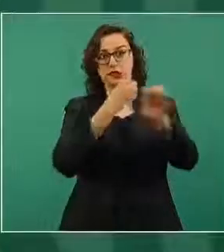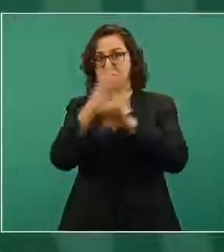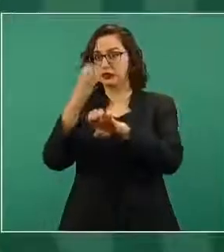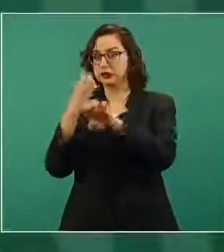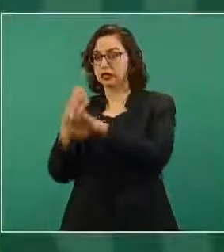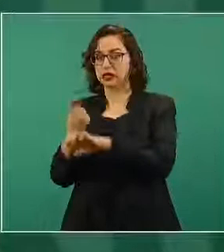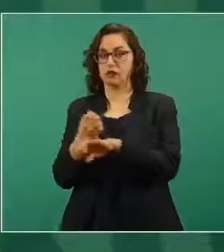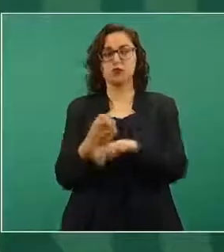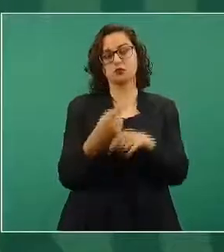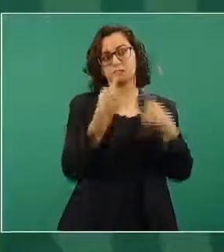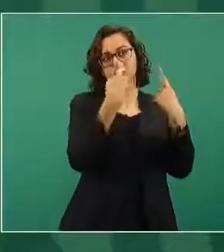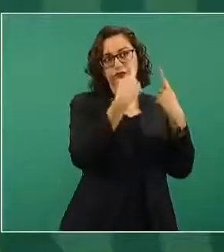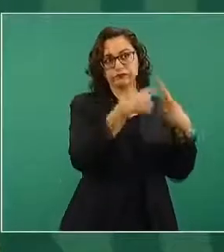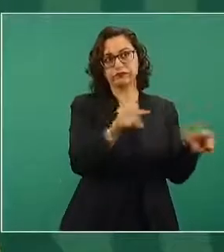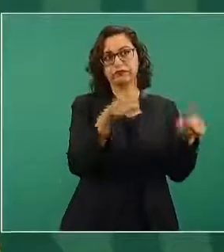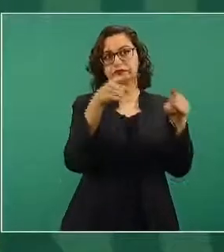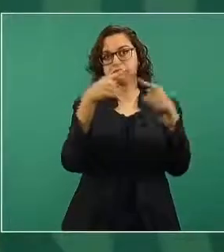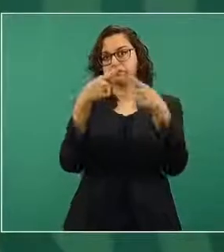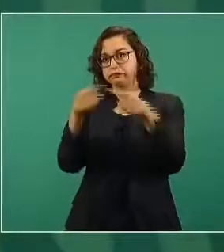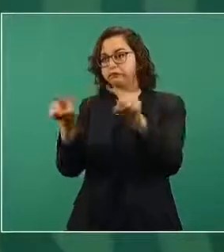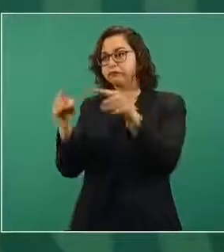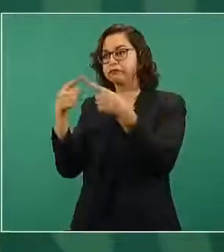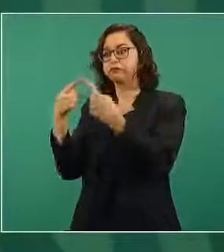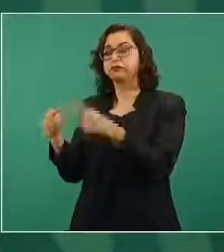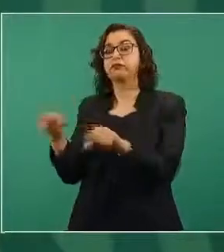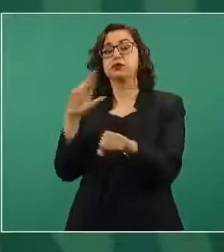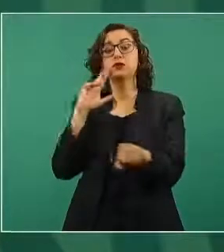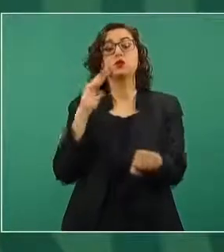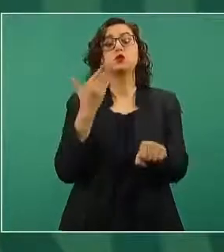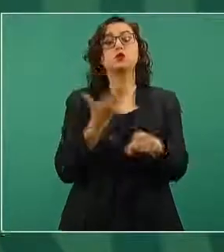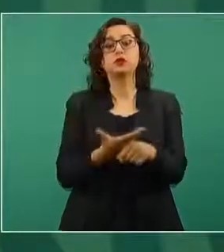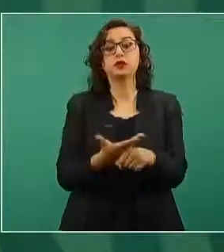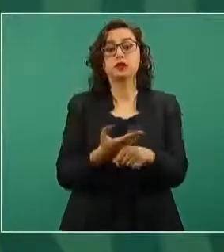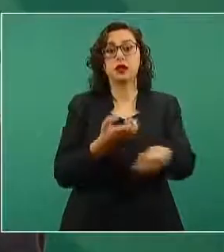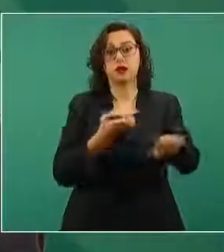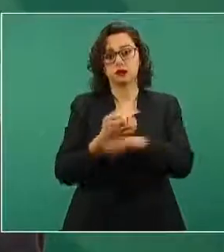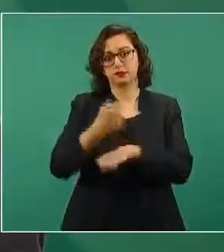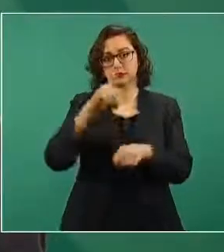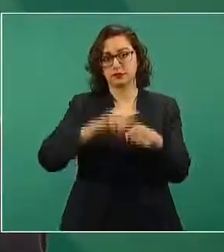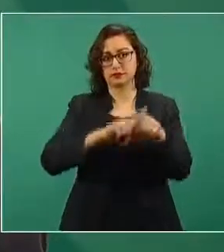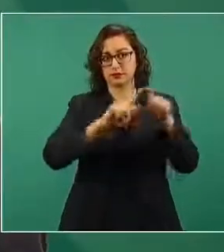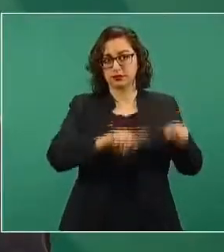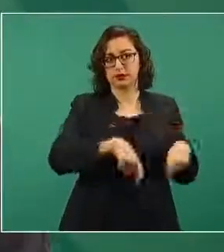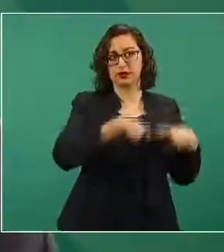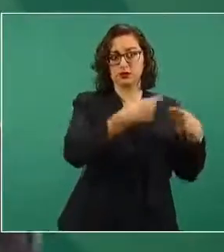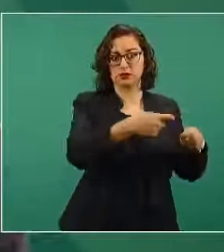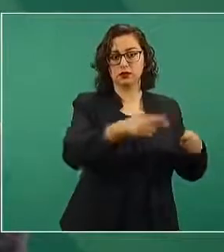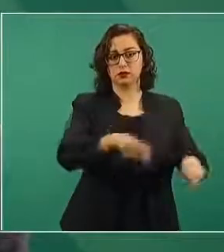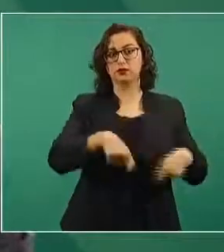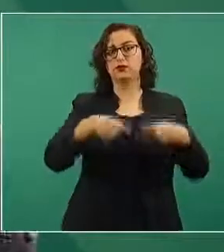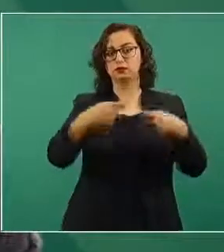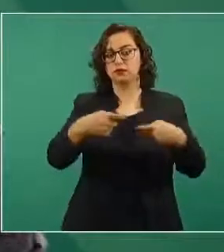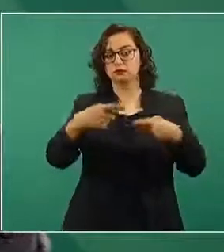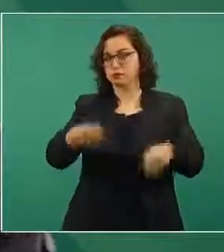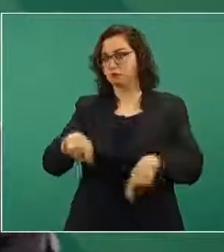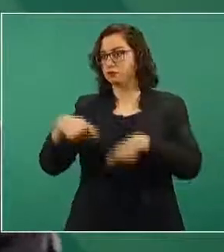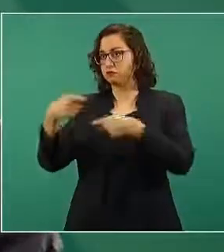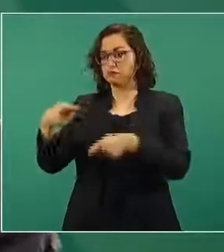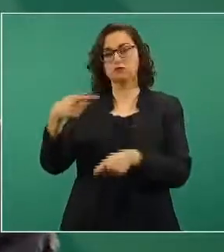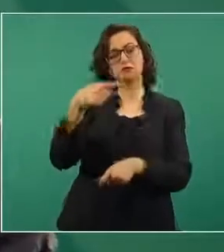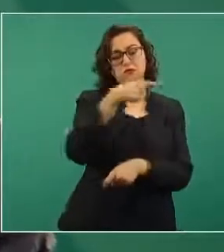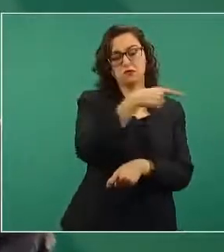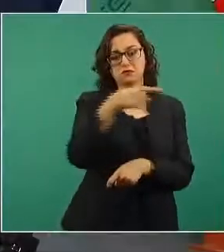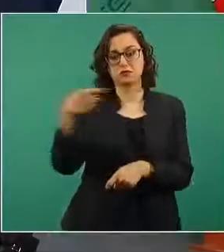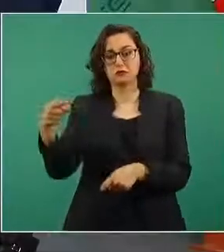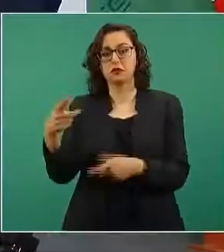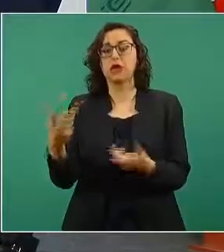federativa con la responsabilidad directa de la autoridad sanitaria estatal. De las autoridades sanitarias